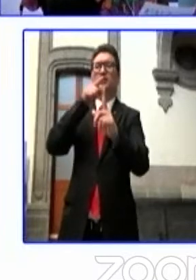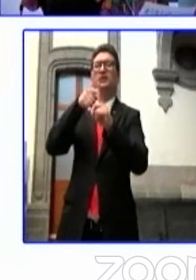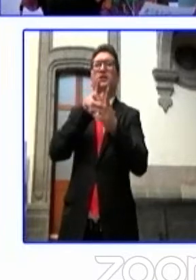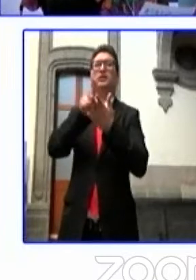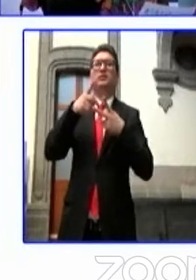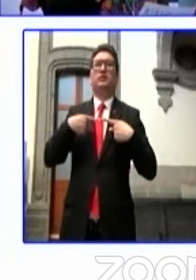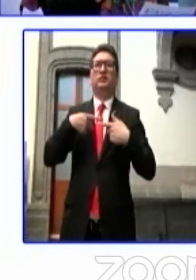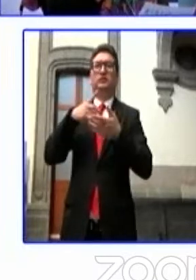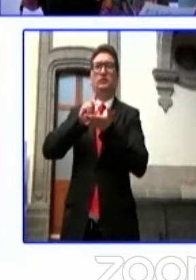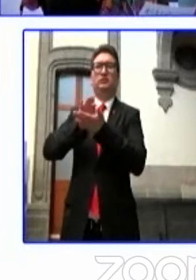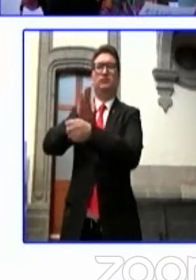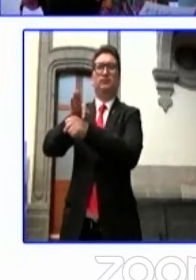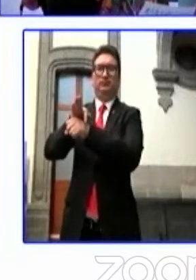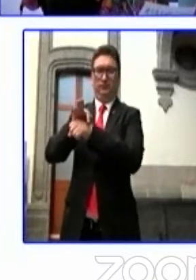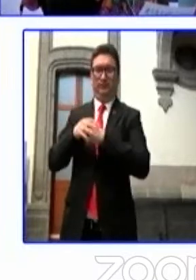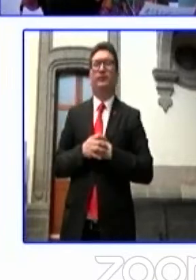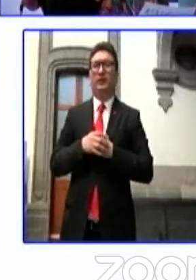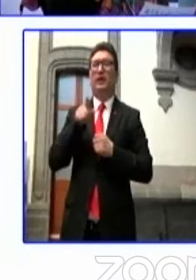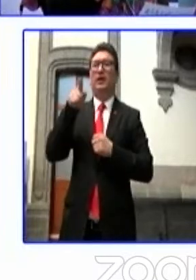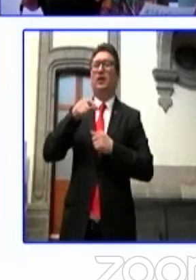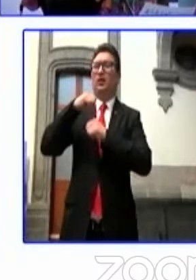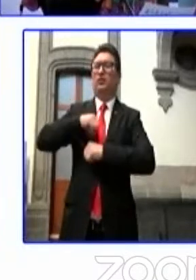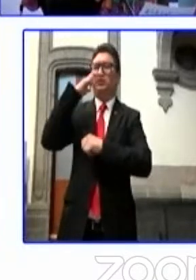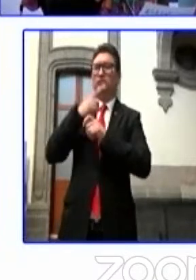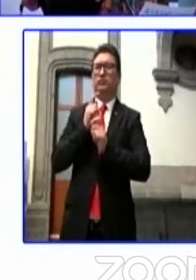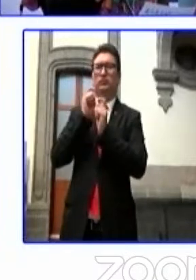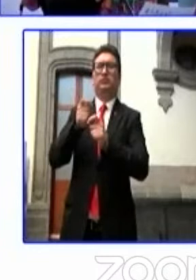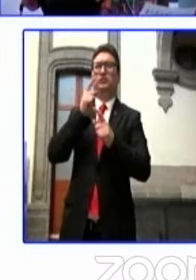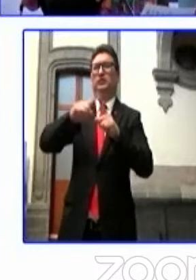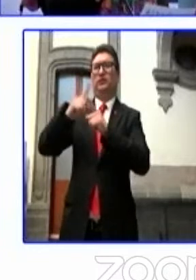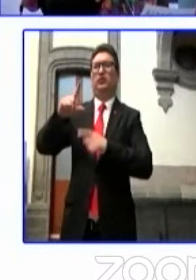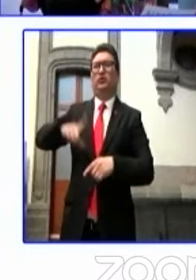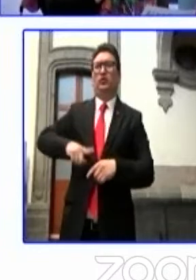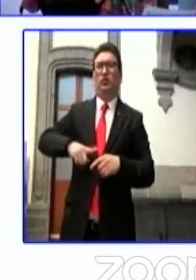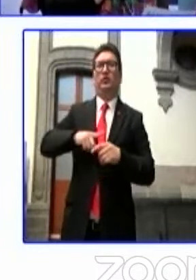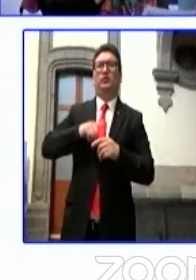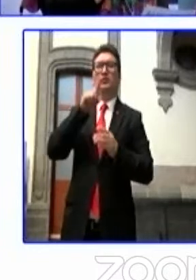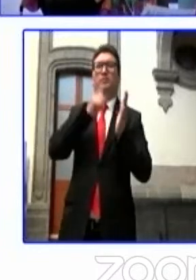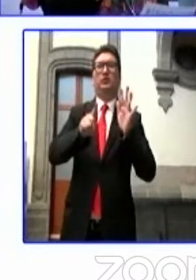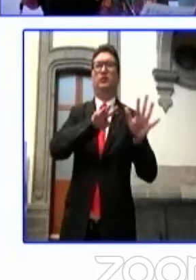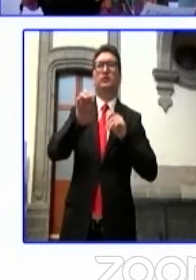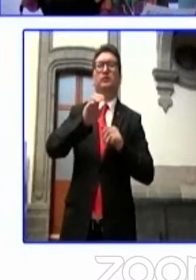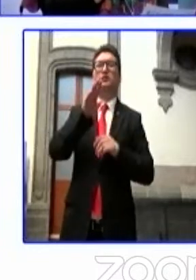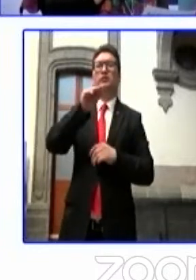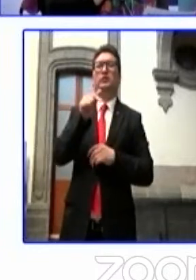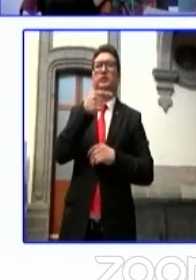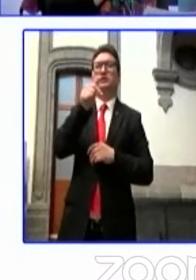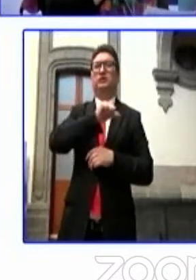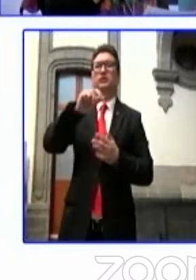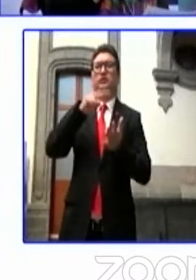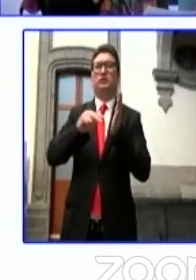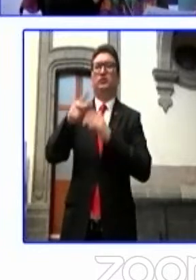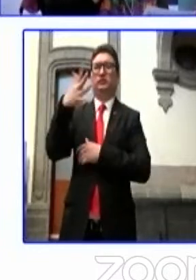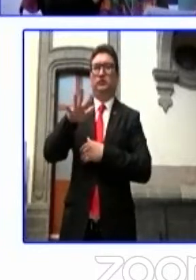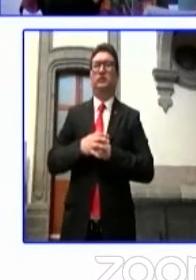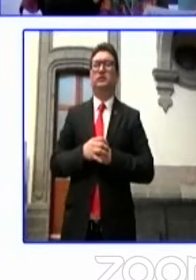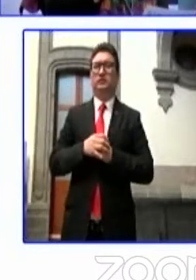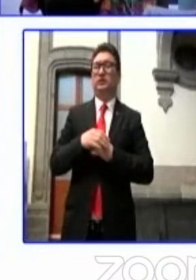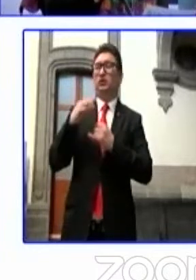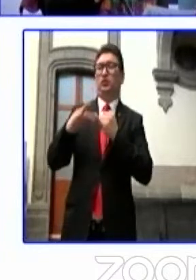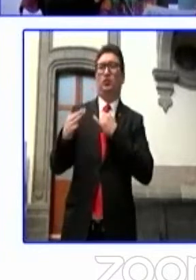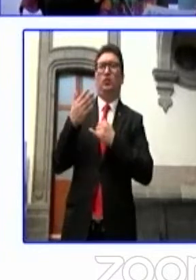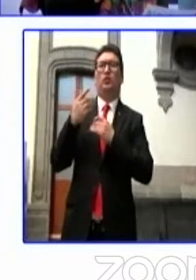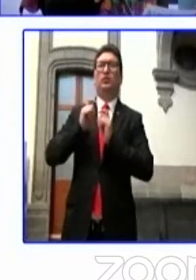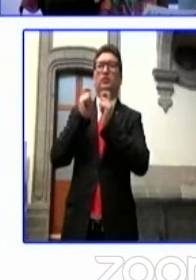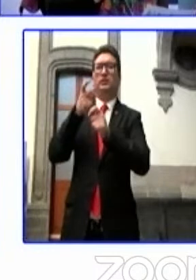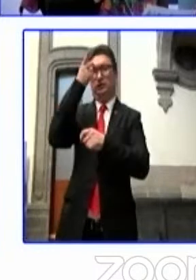con discapacidad. Ha ocupado diversos cargos en la función pública de 1997 a 2010 y el último de ellos como